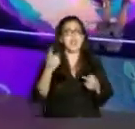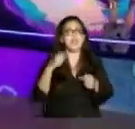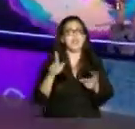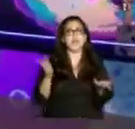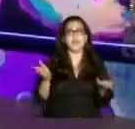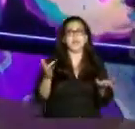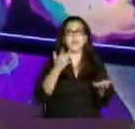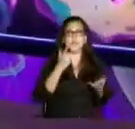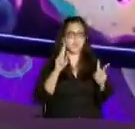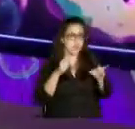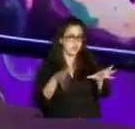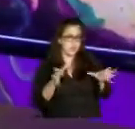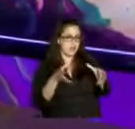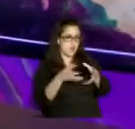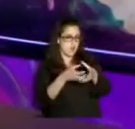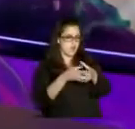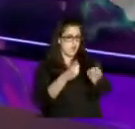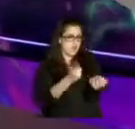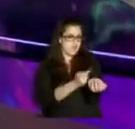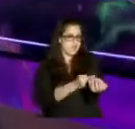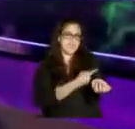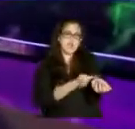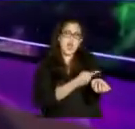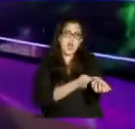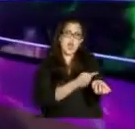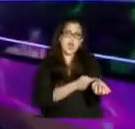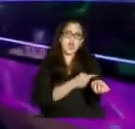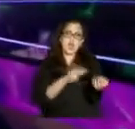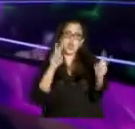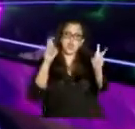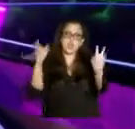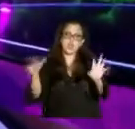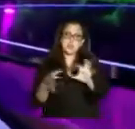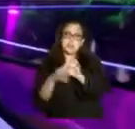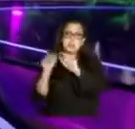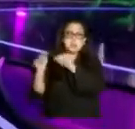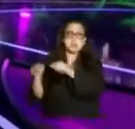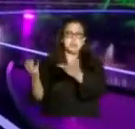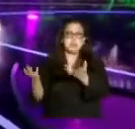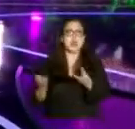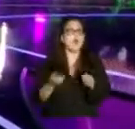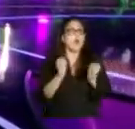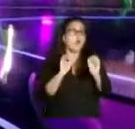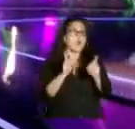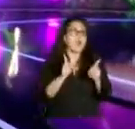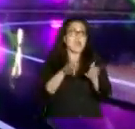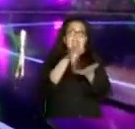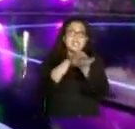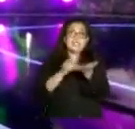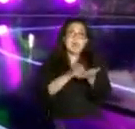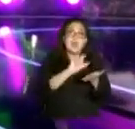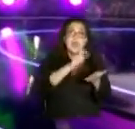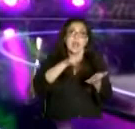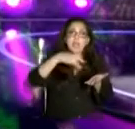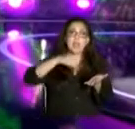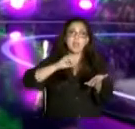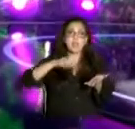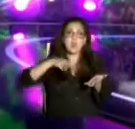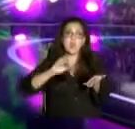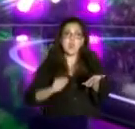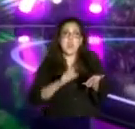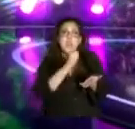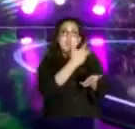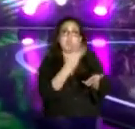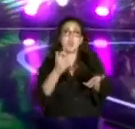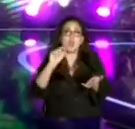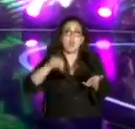ver el grupo sanguíneo con el genoma, me dirán ustedes? Bueno, el genoma en nuestras células. El 99,99% del genoma lo